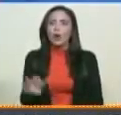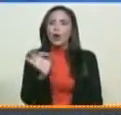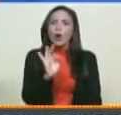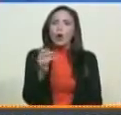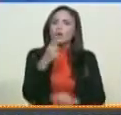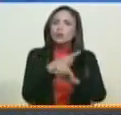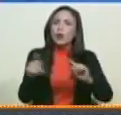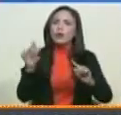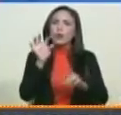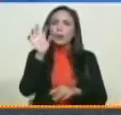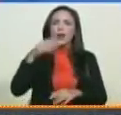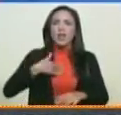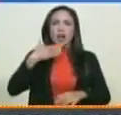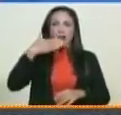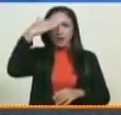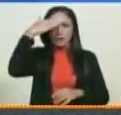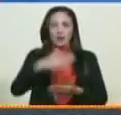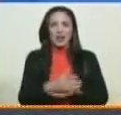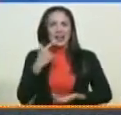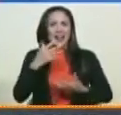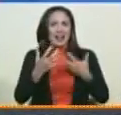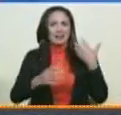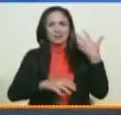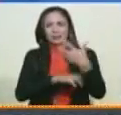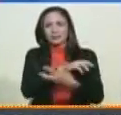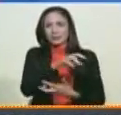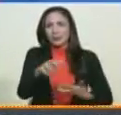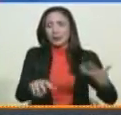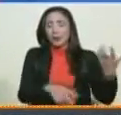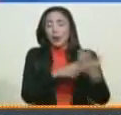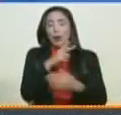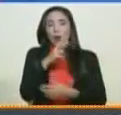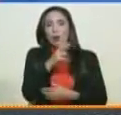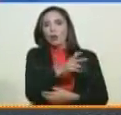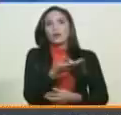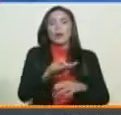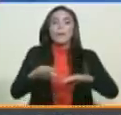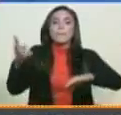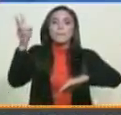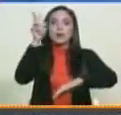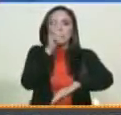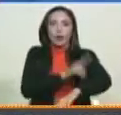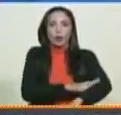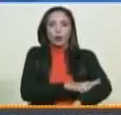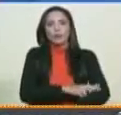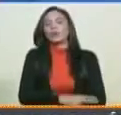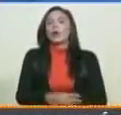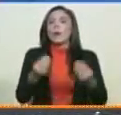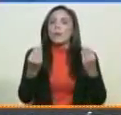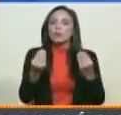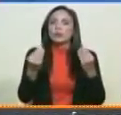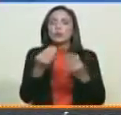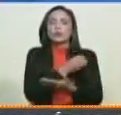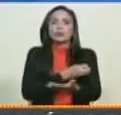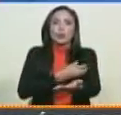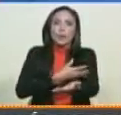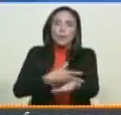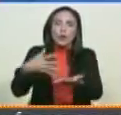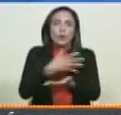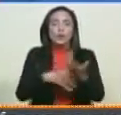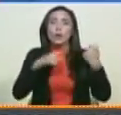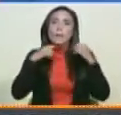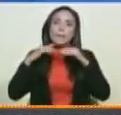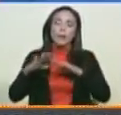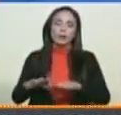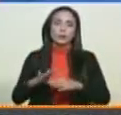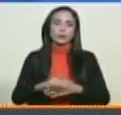que es una verdadera catástrofe humanitaria. Y tiene millones de por ciento más menciones que la